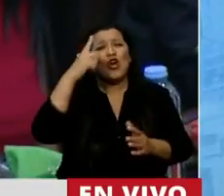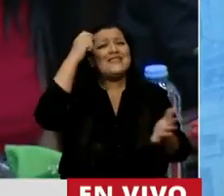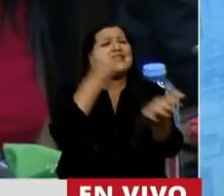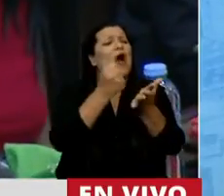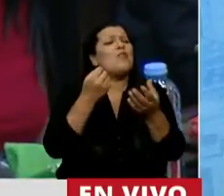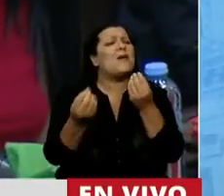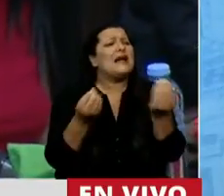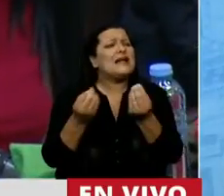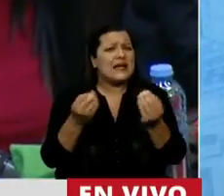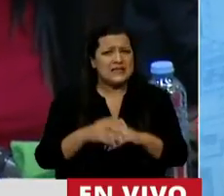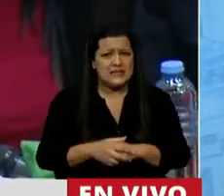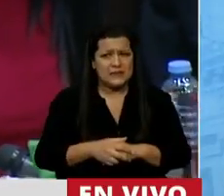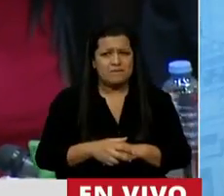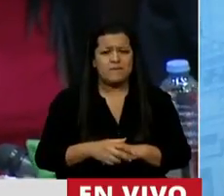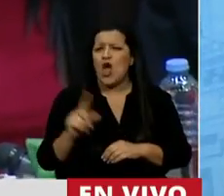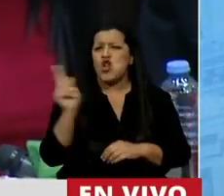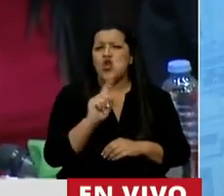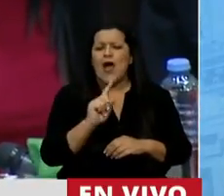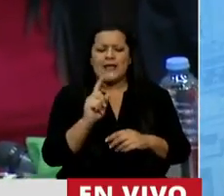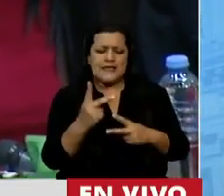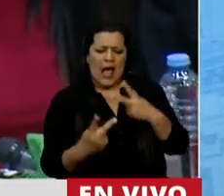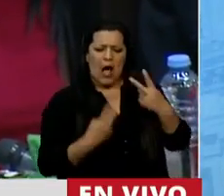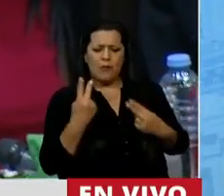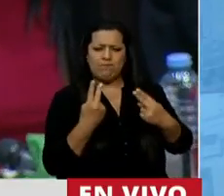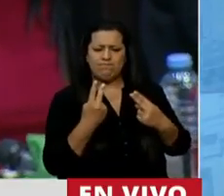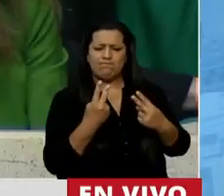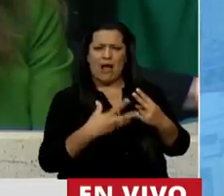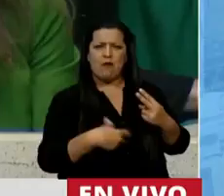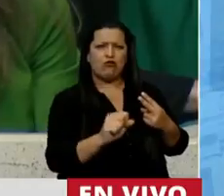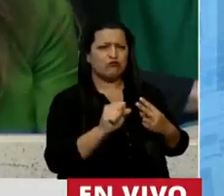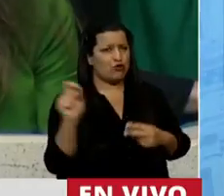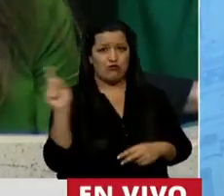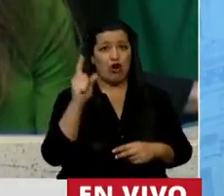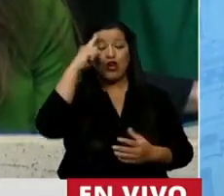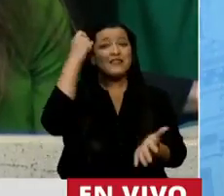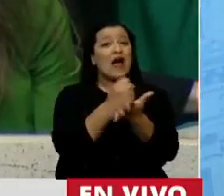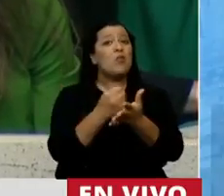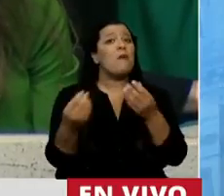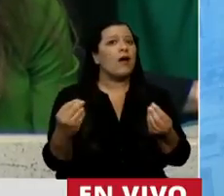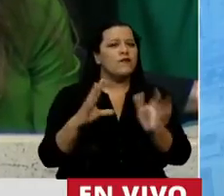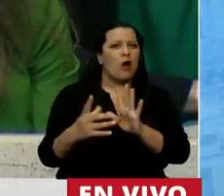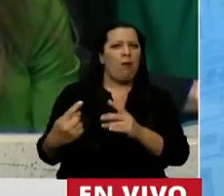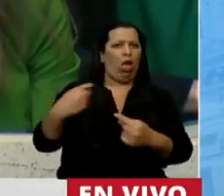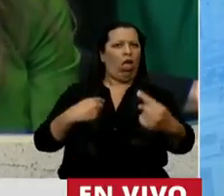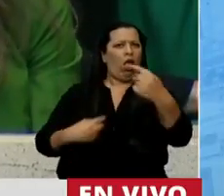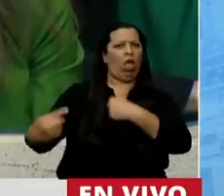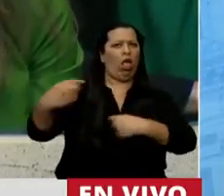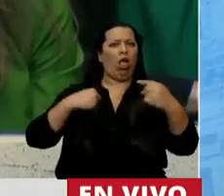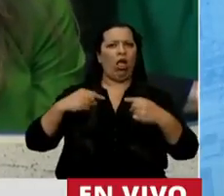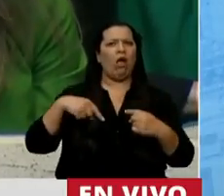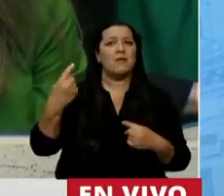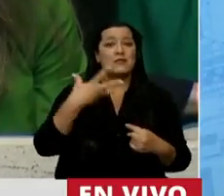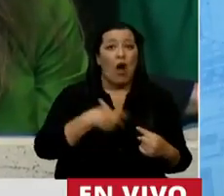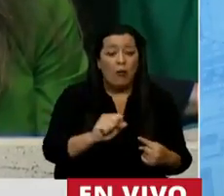presidente, no es la práctica del aborto. Lo traumático es la estigmatización que existe detrás